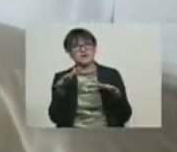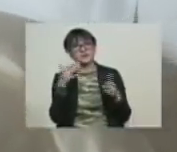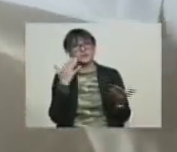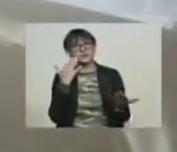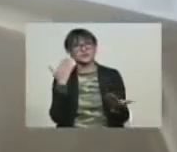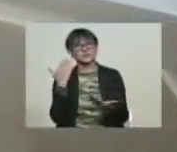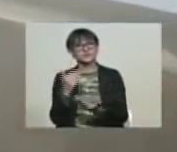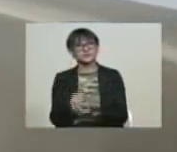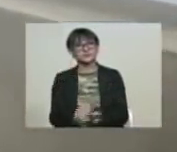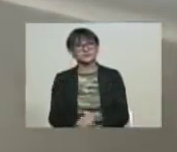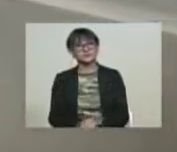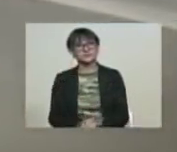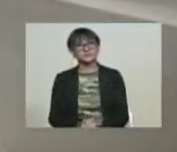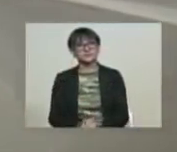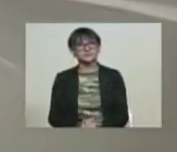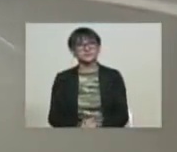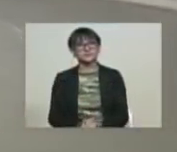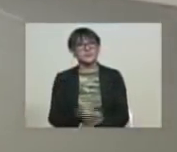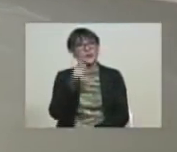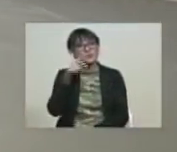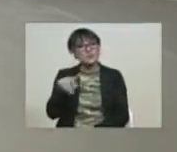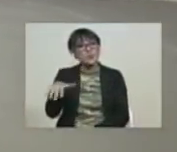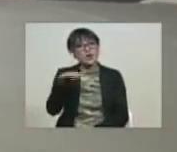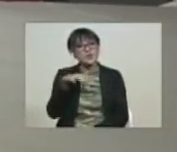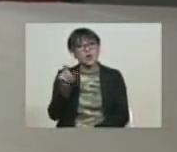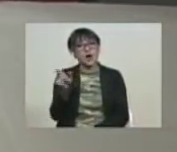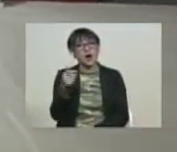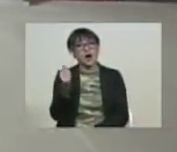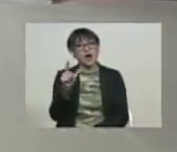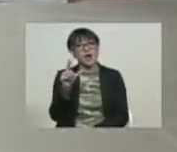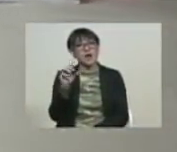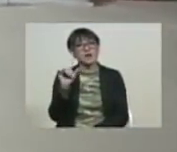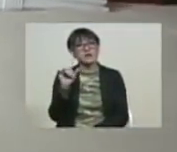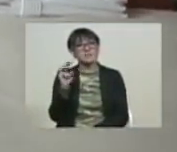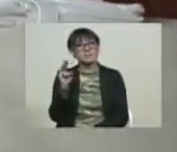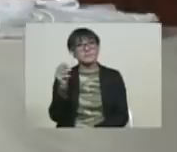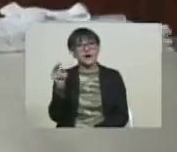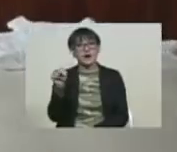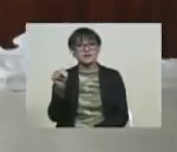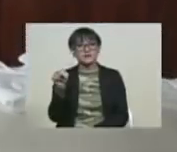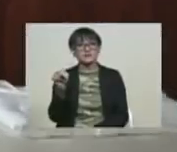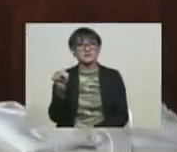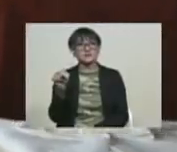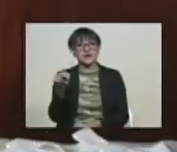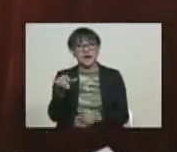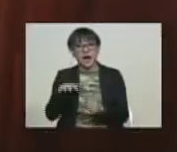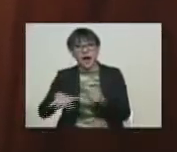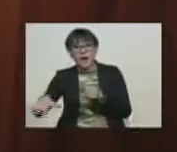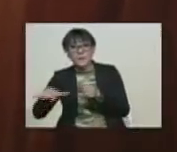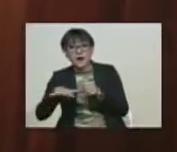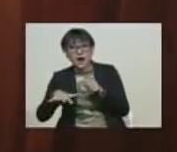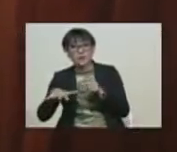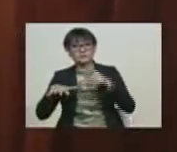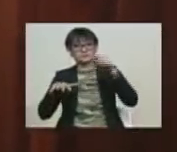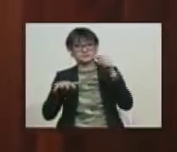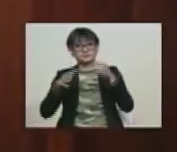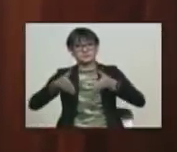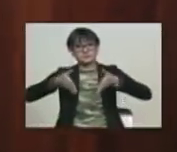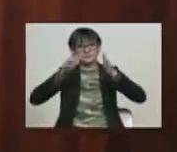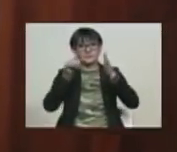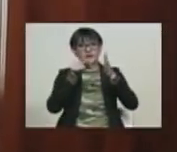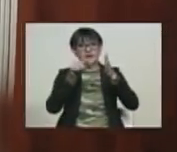Repano. El pueblo de Galipán. Y más abajo, el pueblo de Galipán, La Guaira. Ya está el puerto de La